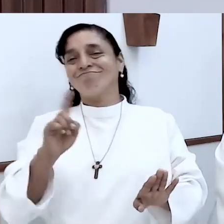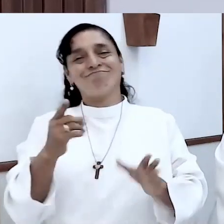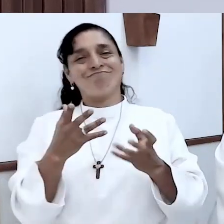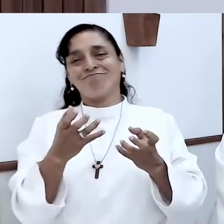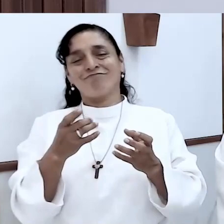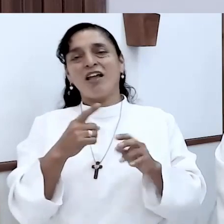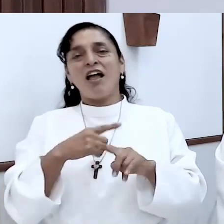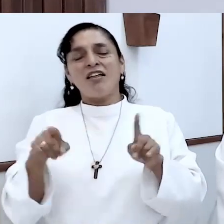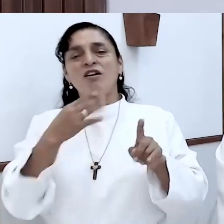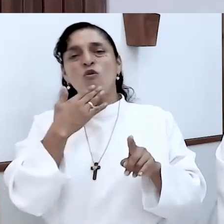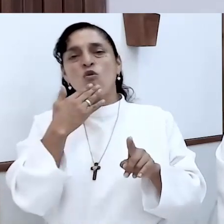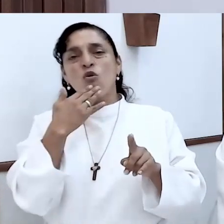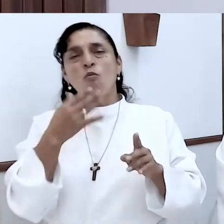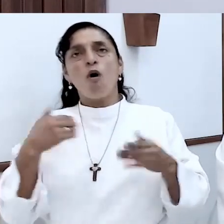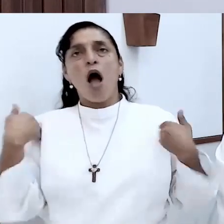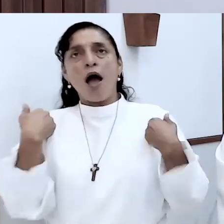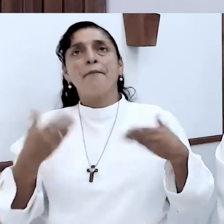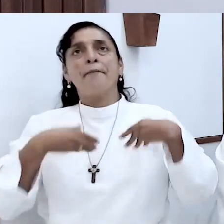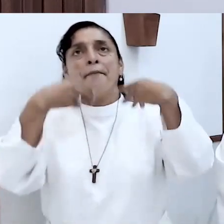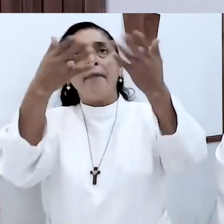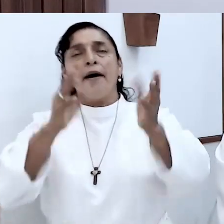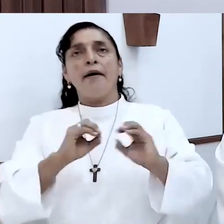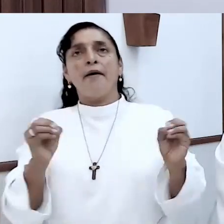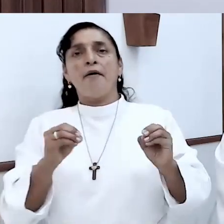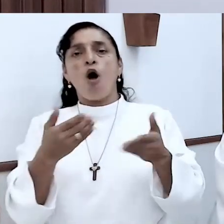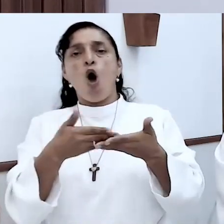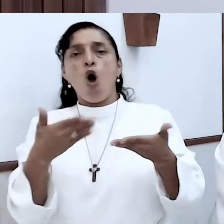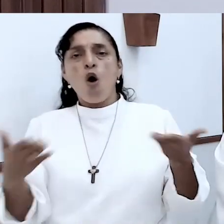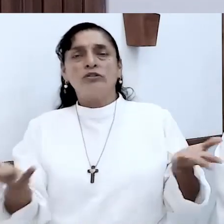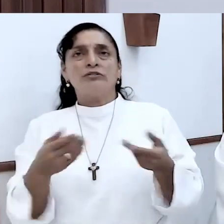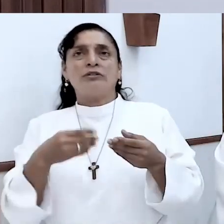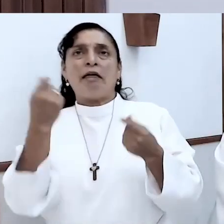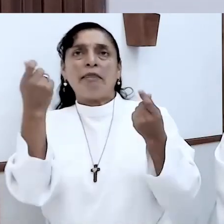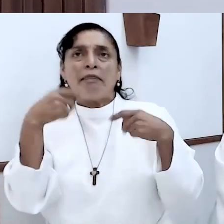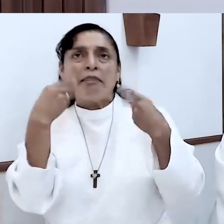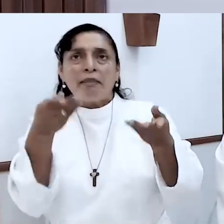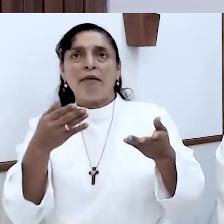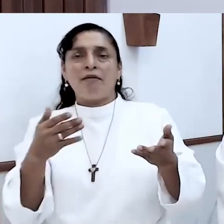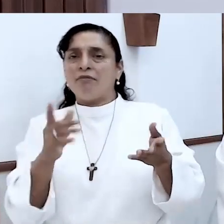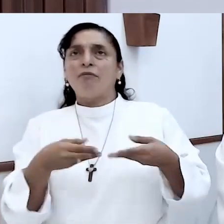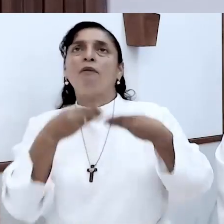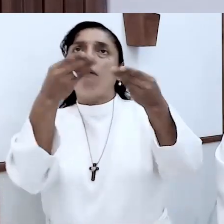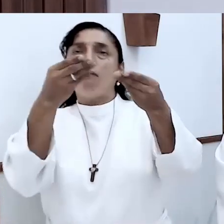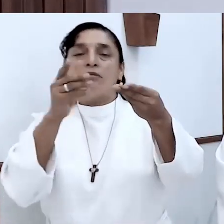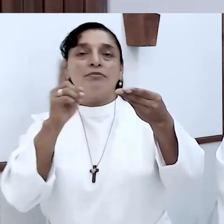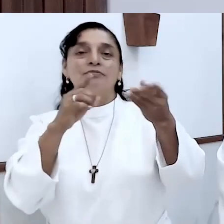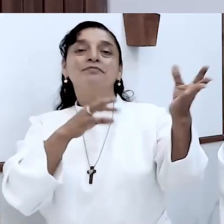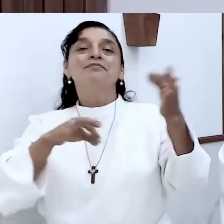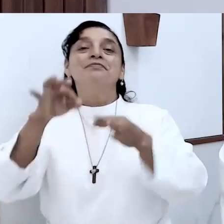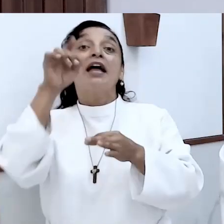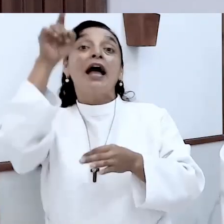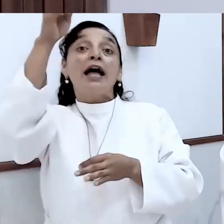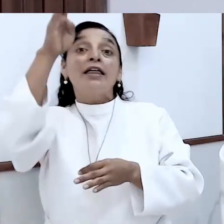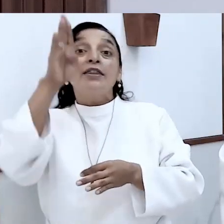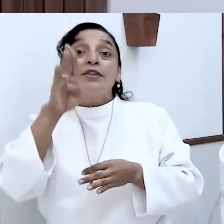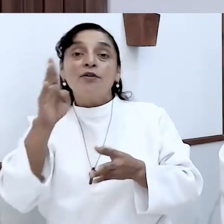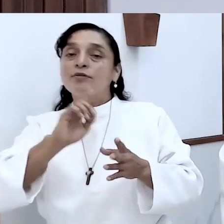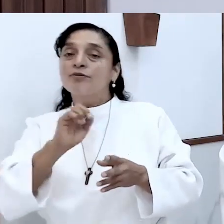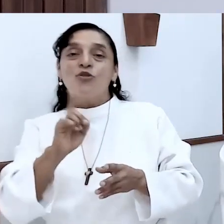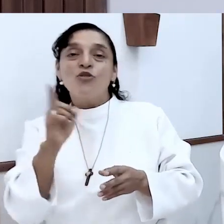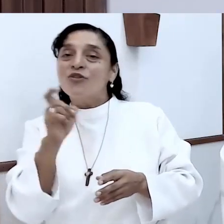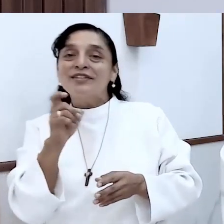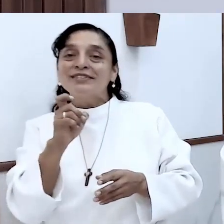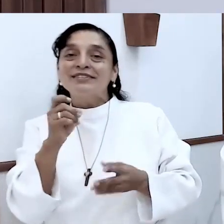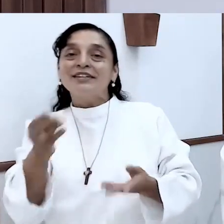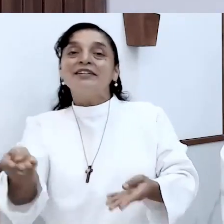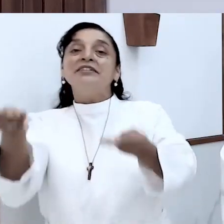aquí viene lo que Dios hace por nosotros. ¿Y qué hace Dios por nosotros? Enviarnos a su Hijo. Entonces Jesús es visto ya por Juan